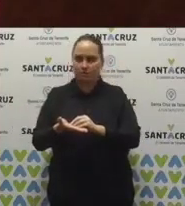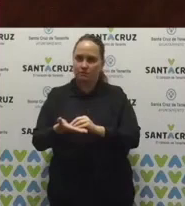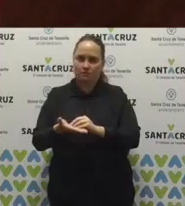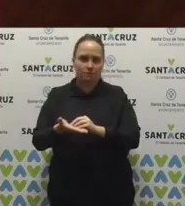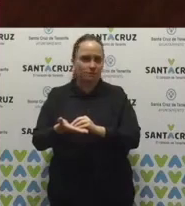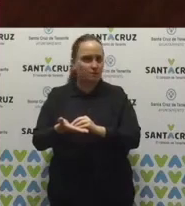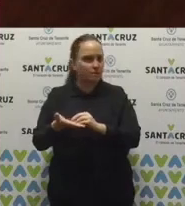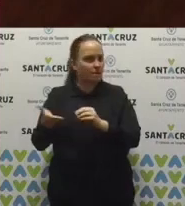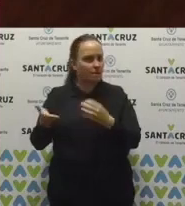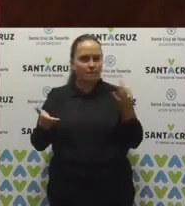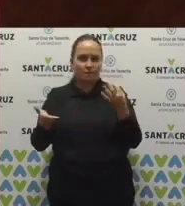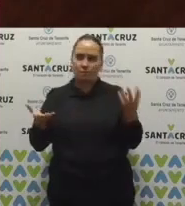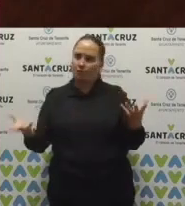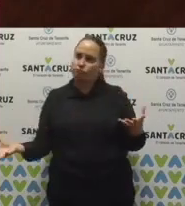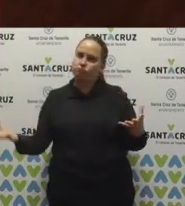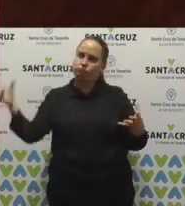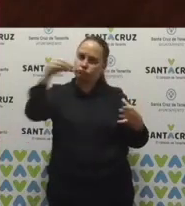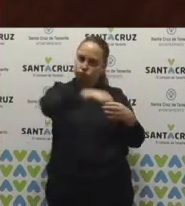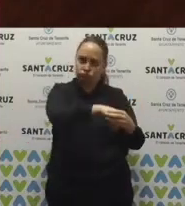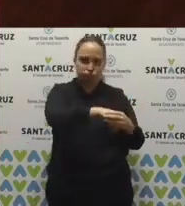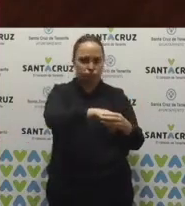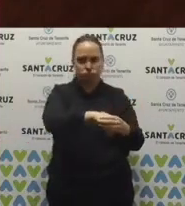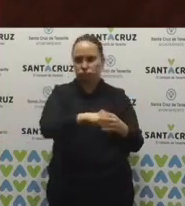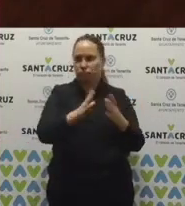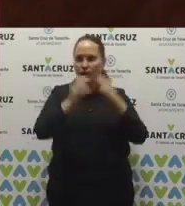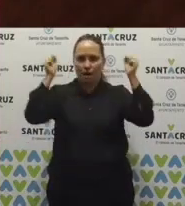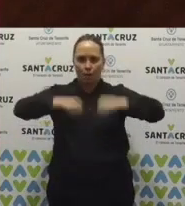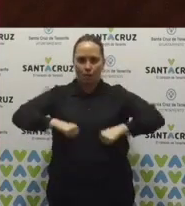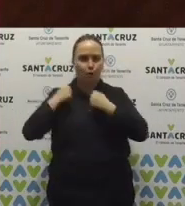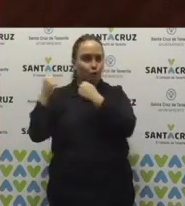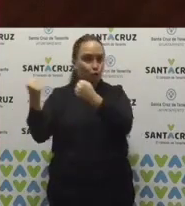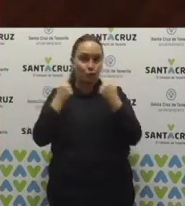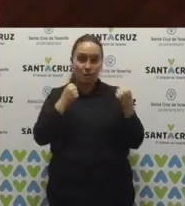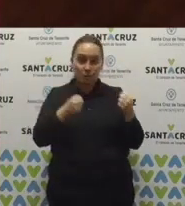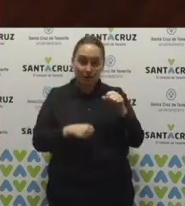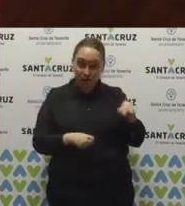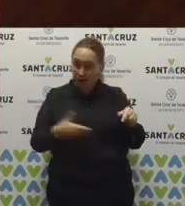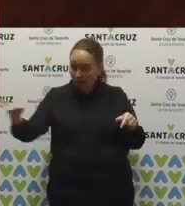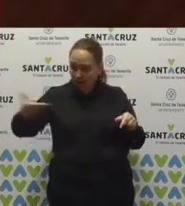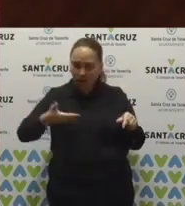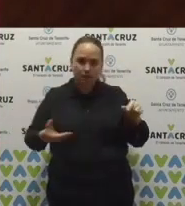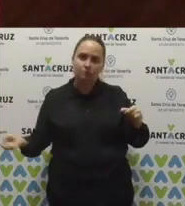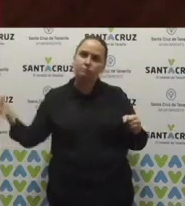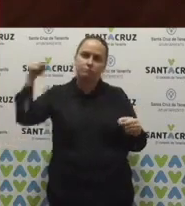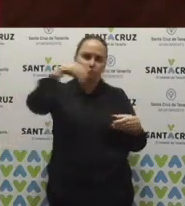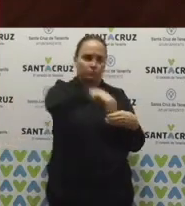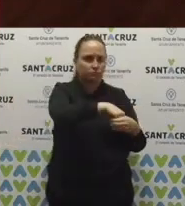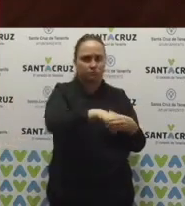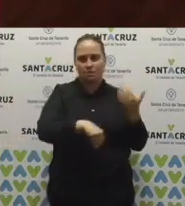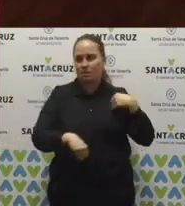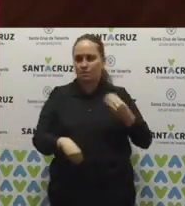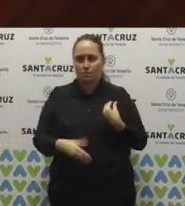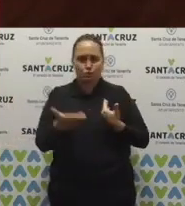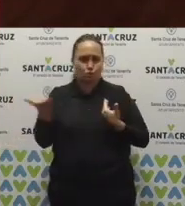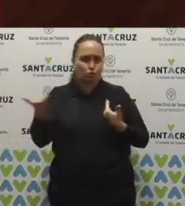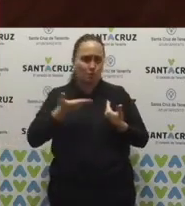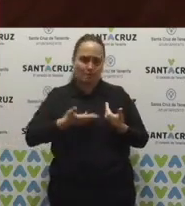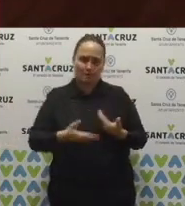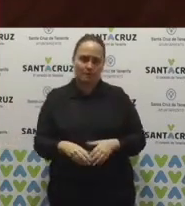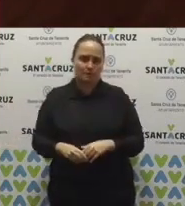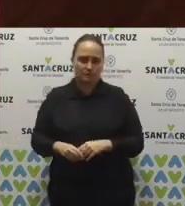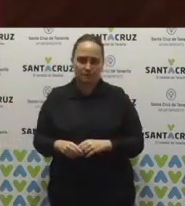sumiera dentro de ese acuerdo institucional ya que allí tiene un reflejo amplio todas esas medidas que usted está pidiendo hoy aquí en este